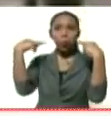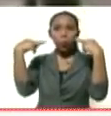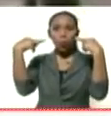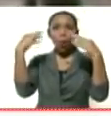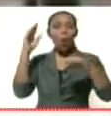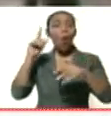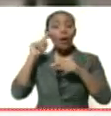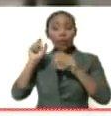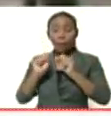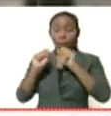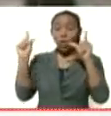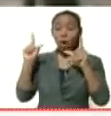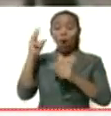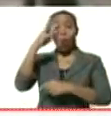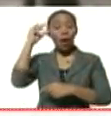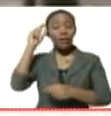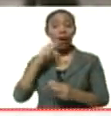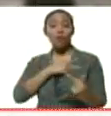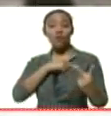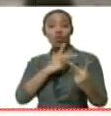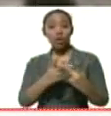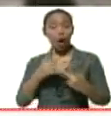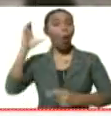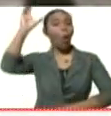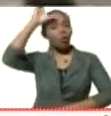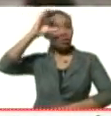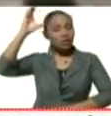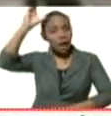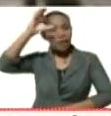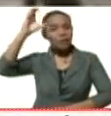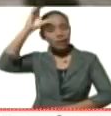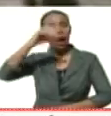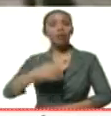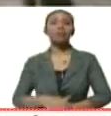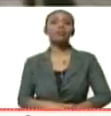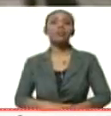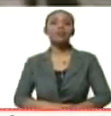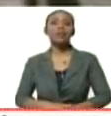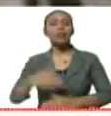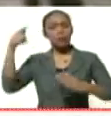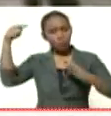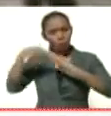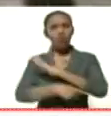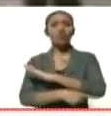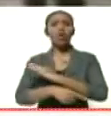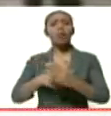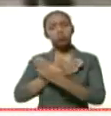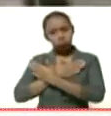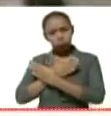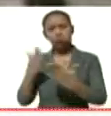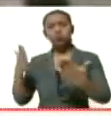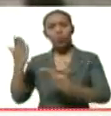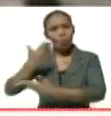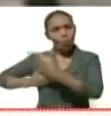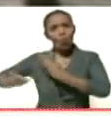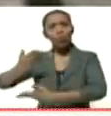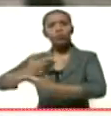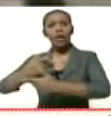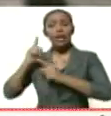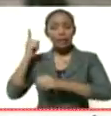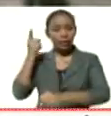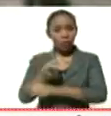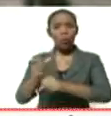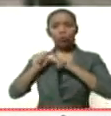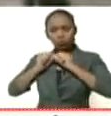por esta cuarentena voluntaria, consciente y radical, colectiva. Debemos